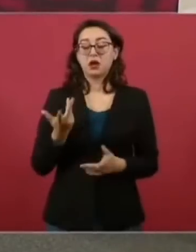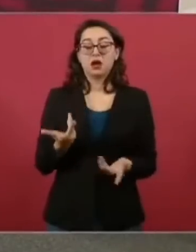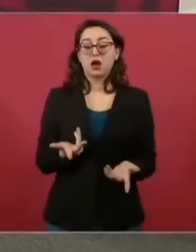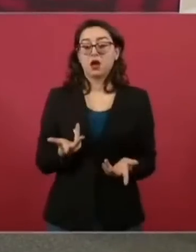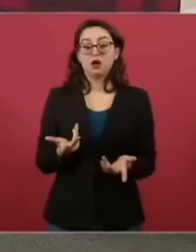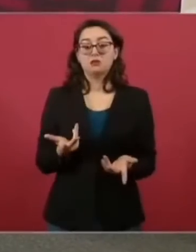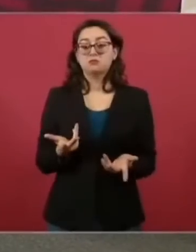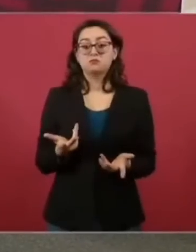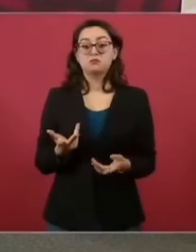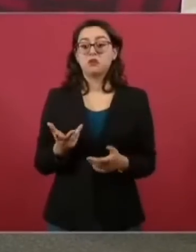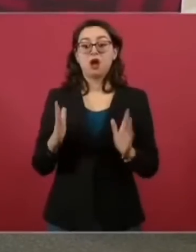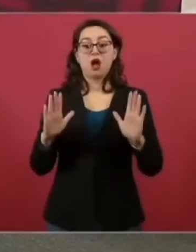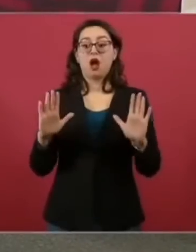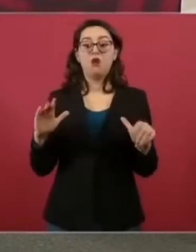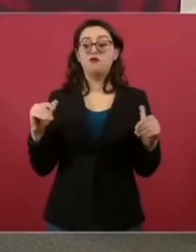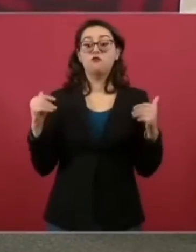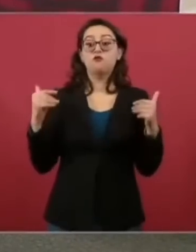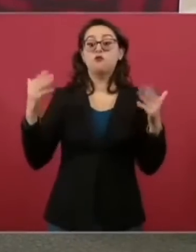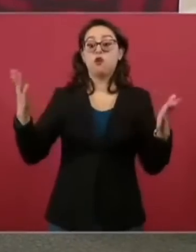Los expertos.